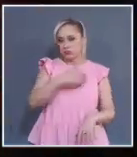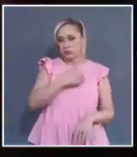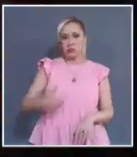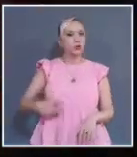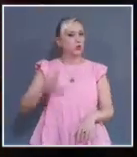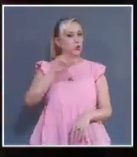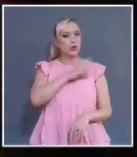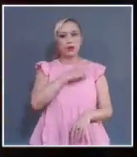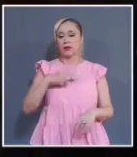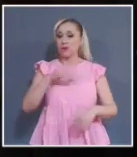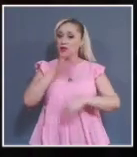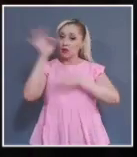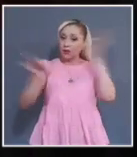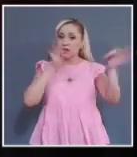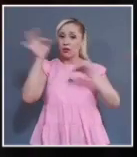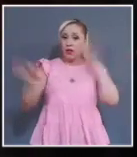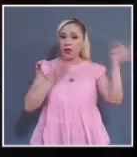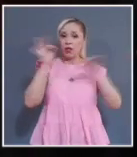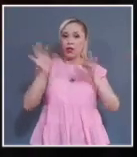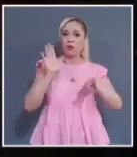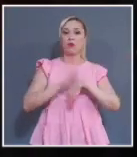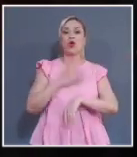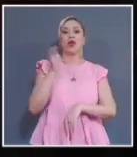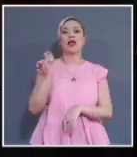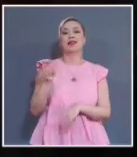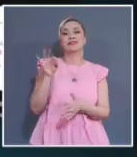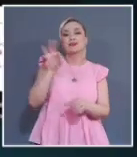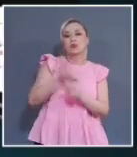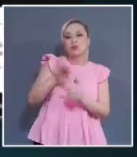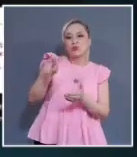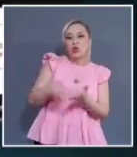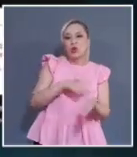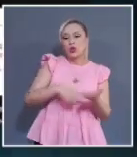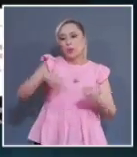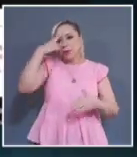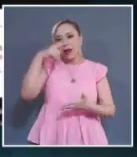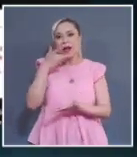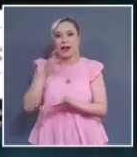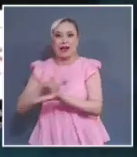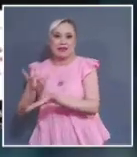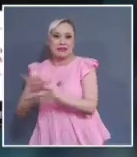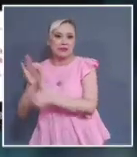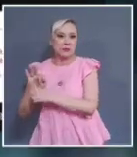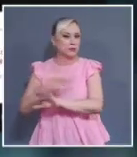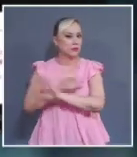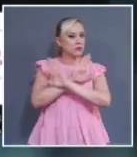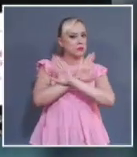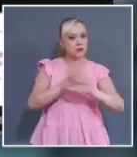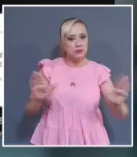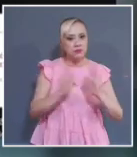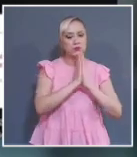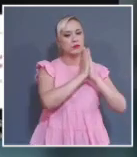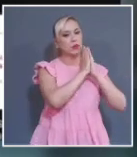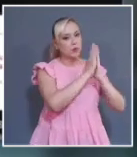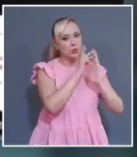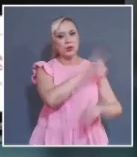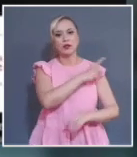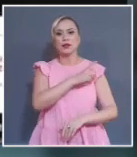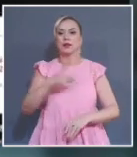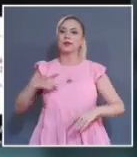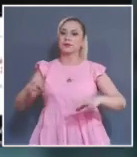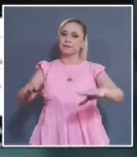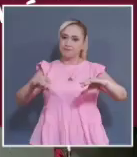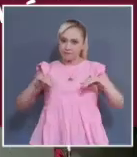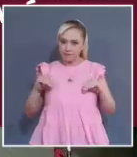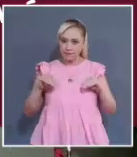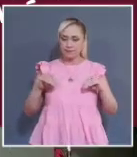confirmar el acuerdo que declaró procedente la medida cautelar y la tutela preventiva, pues contrario a lo que argumentan los recurrentes, la medida